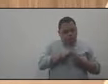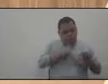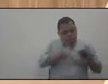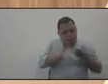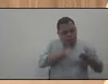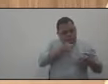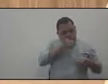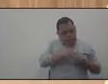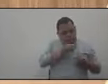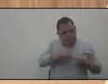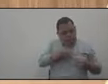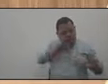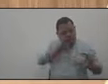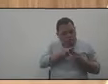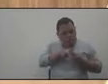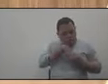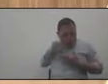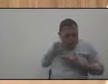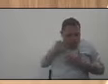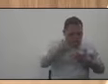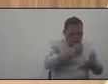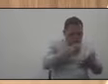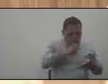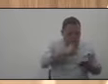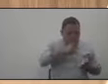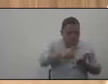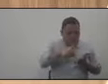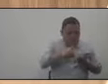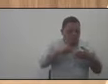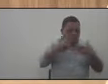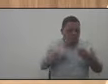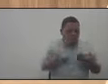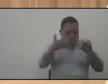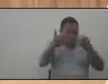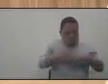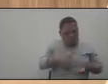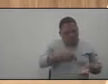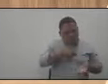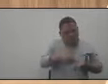prestadores y conocer el gasto diario que tiene nuestra empresa.